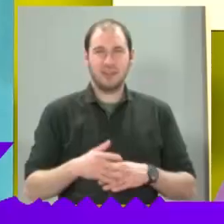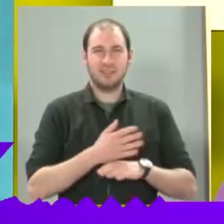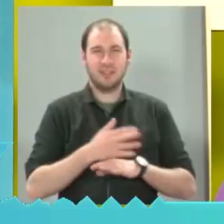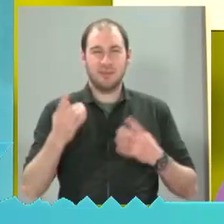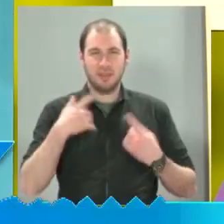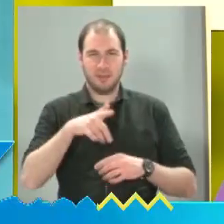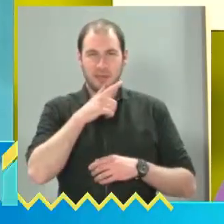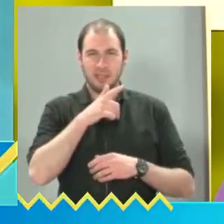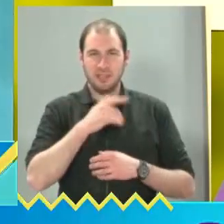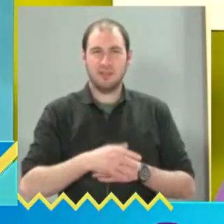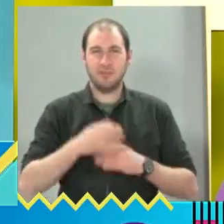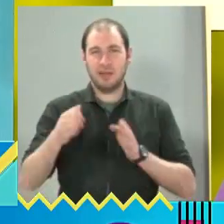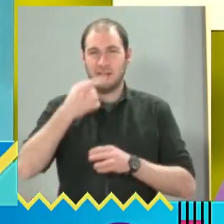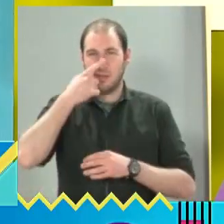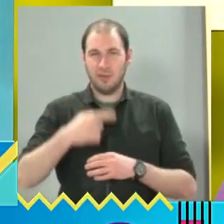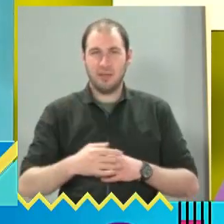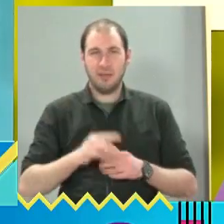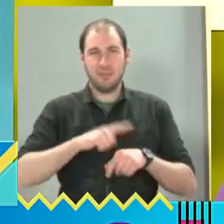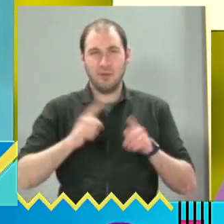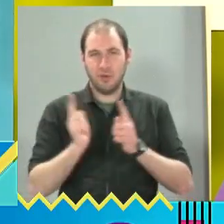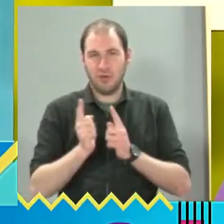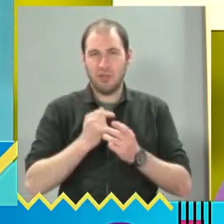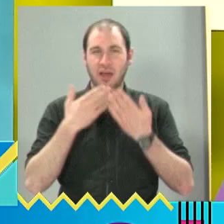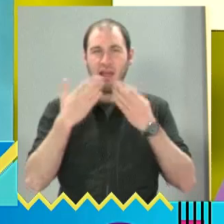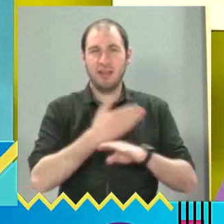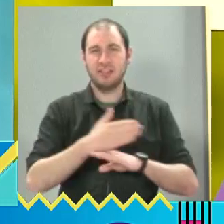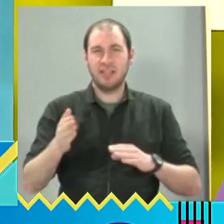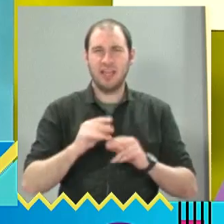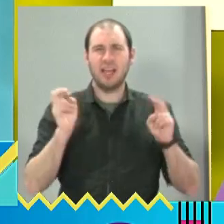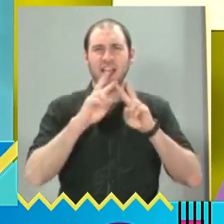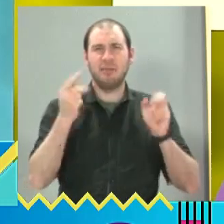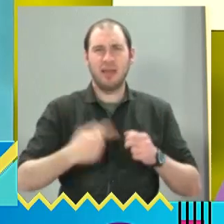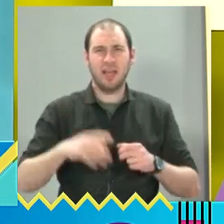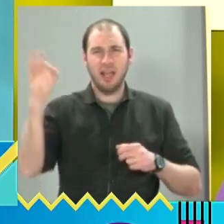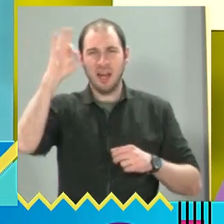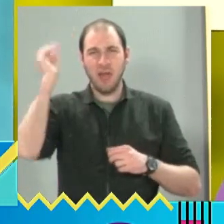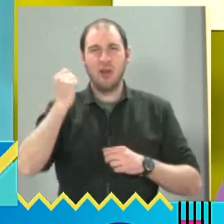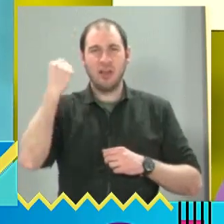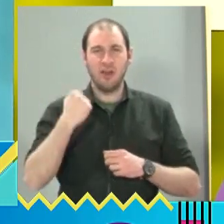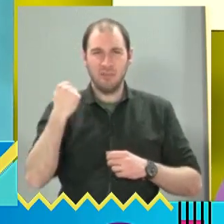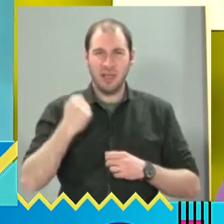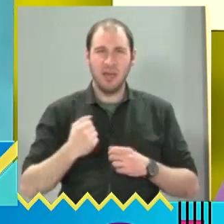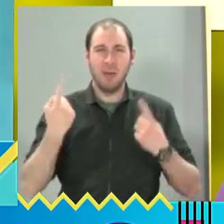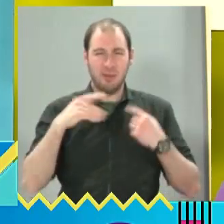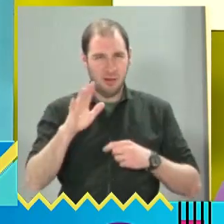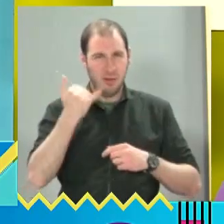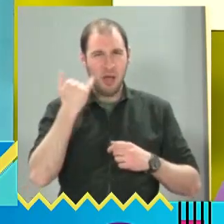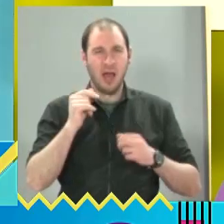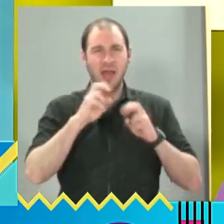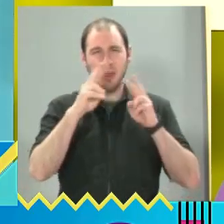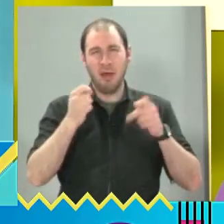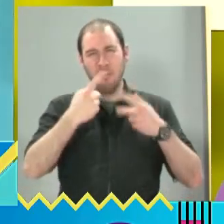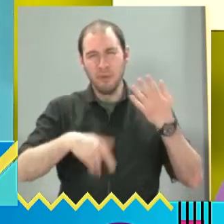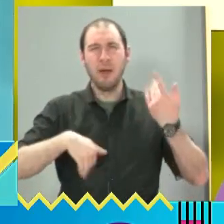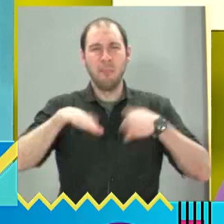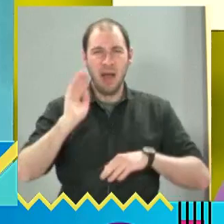Continuamos en distintos parecidos, último bloque, poco tiempo para seguir hablando de esto que tiene que ver con la neuroeconomía, pero ya nos dimos cuenta que habla de mucho